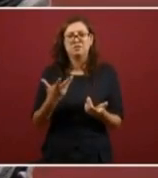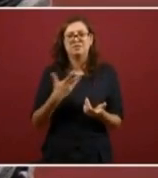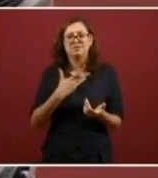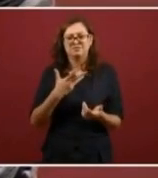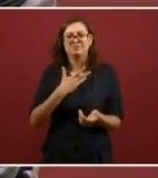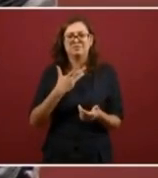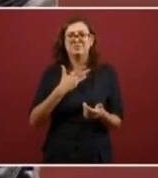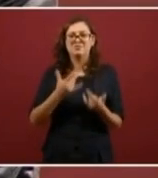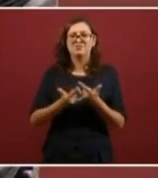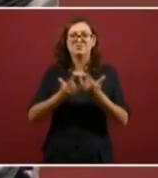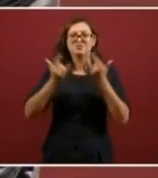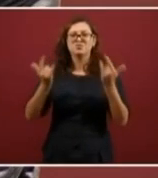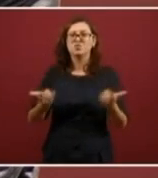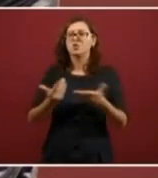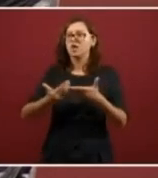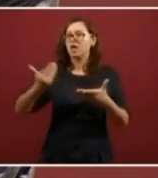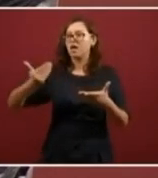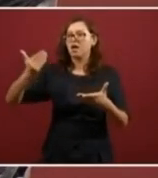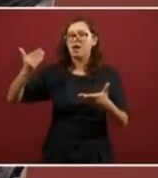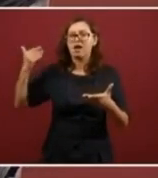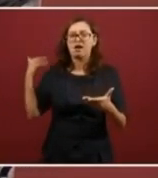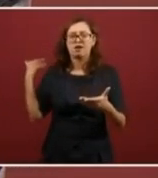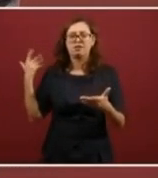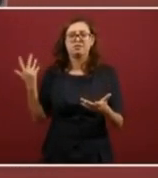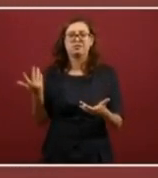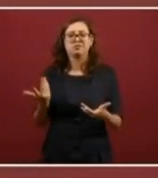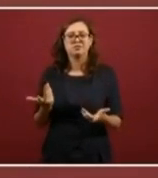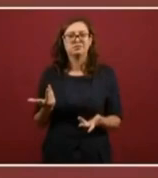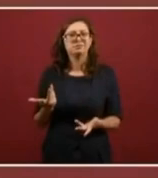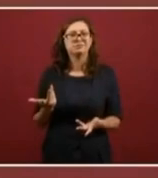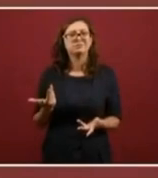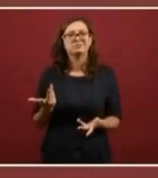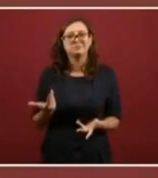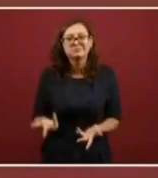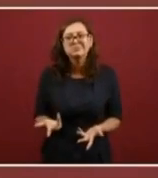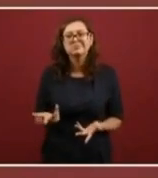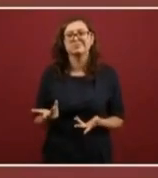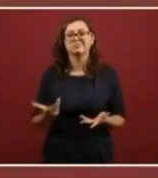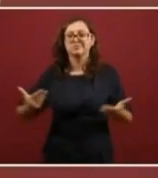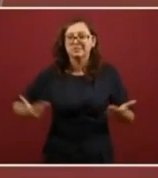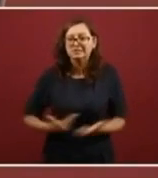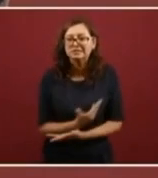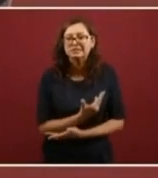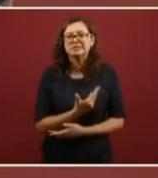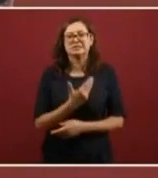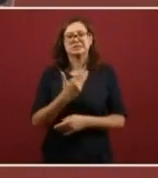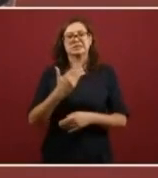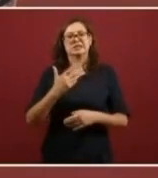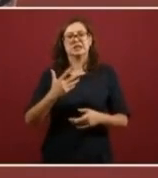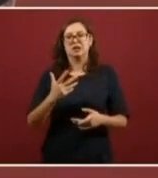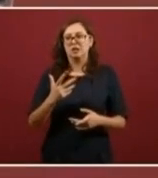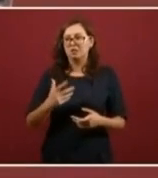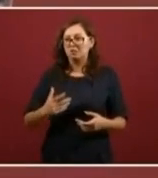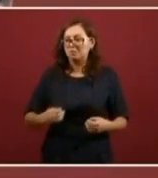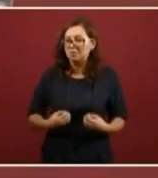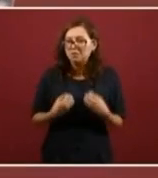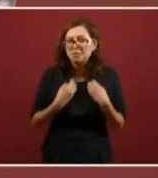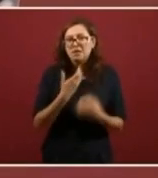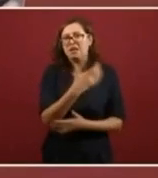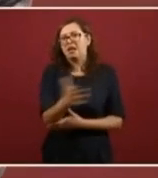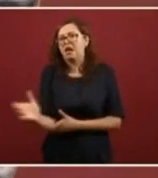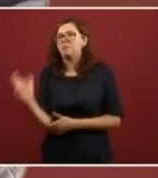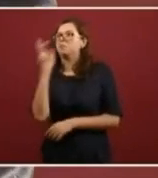antecedentes de haber nacido o vivido en el campo, o nuestros padres o nuestros